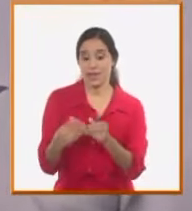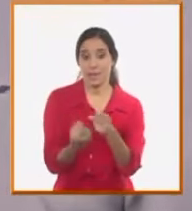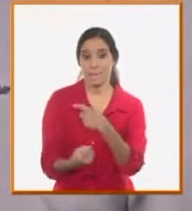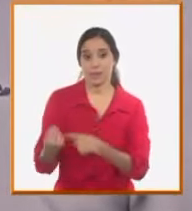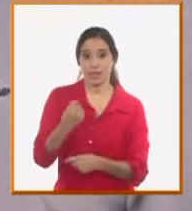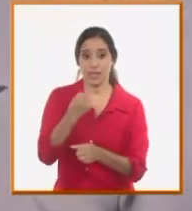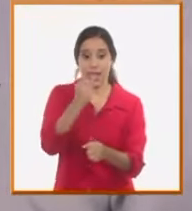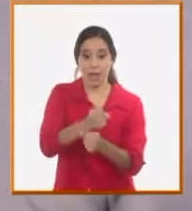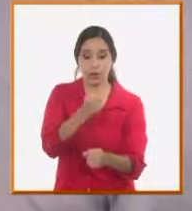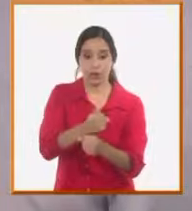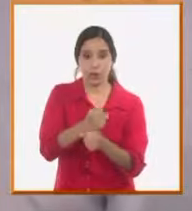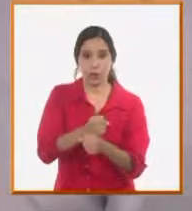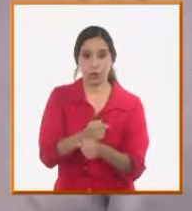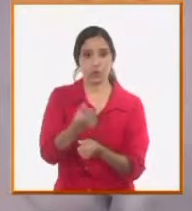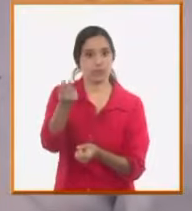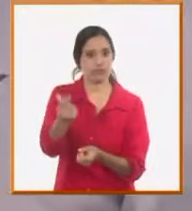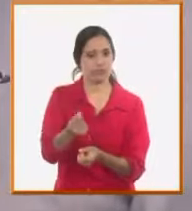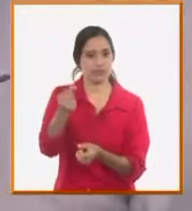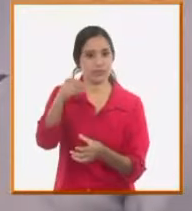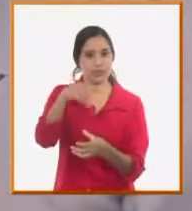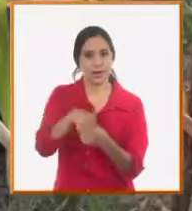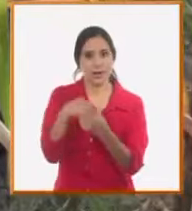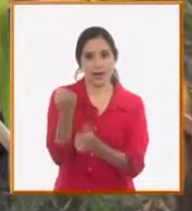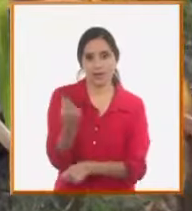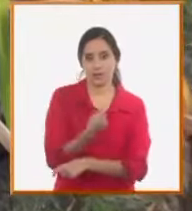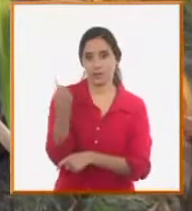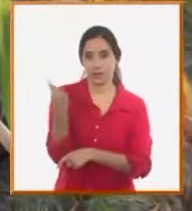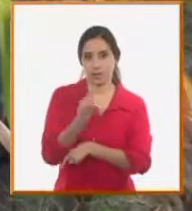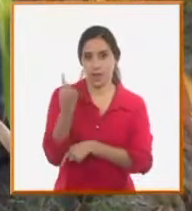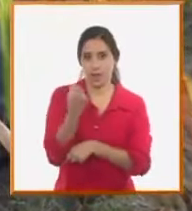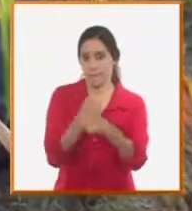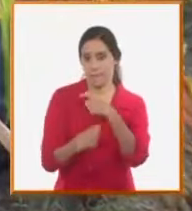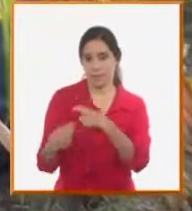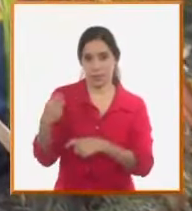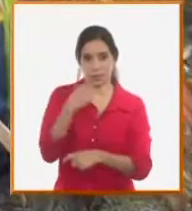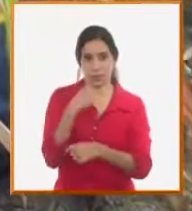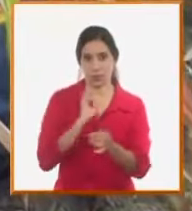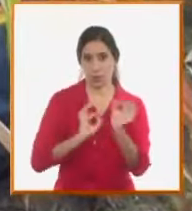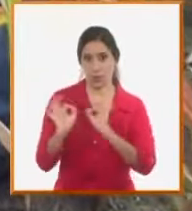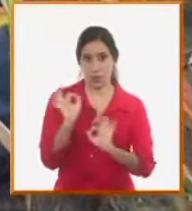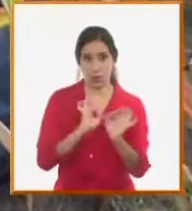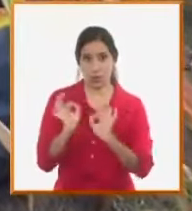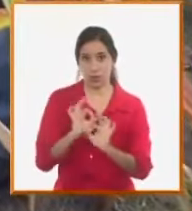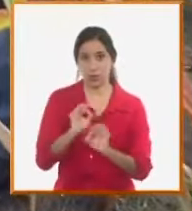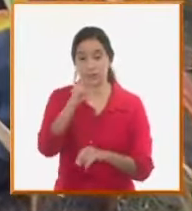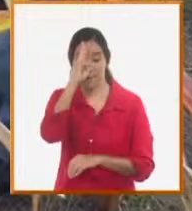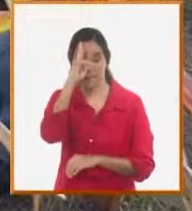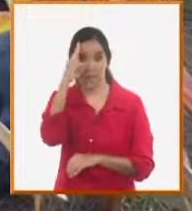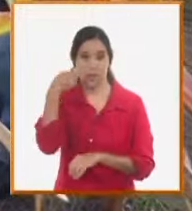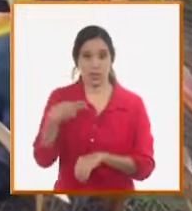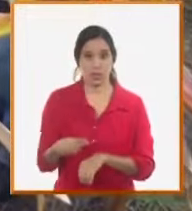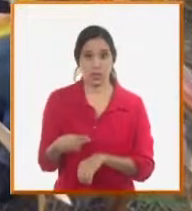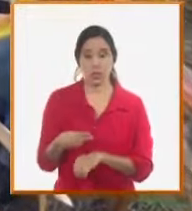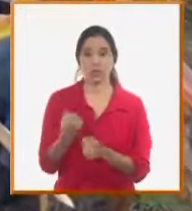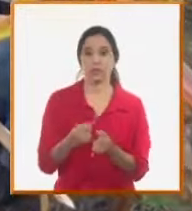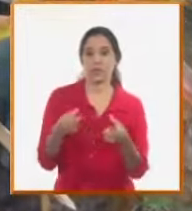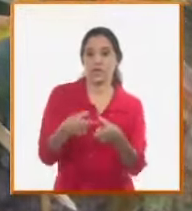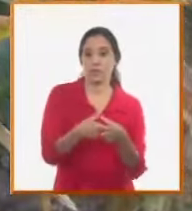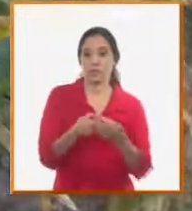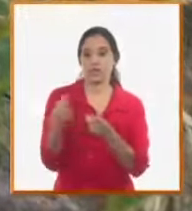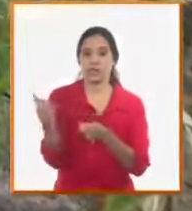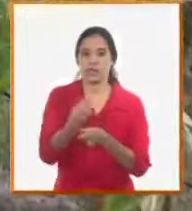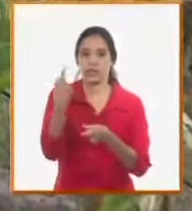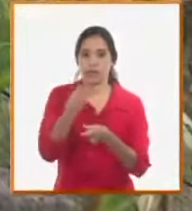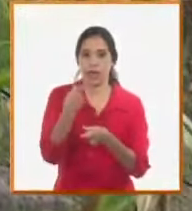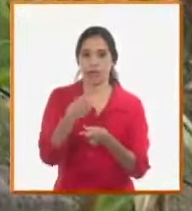fondo internacional para el desarrollo de los primeros seguros paramétricos en Cuba. Está la Asociación Nacional de Agricultores Pequeños, la